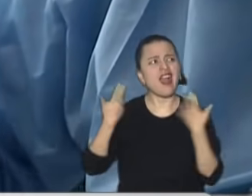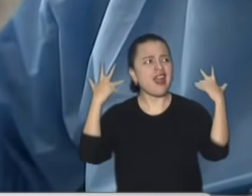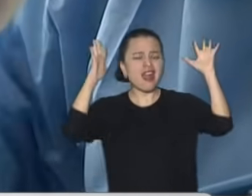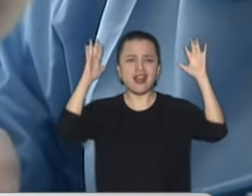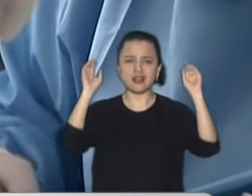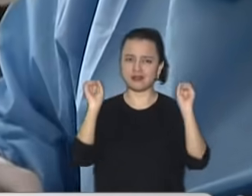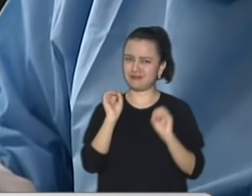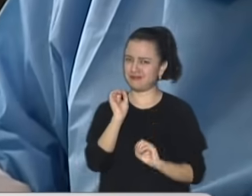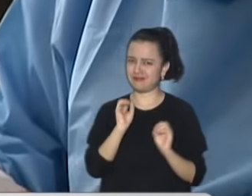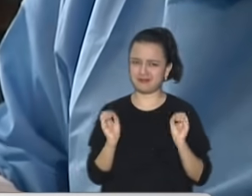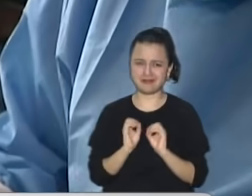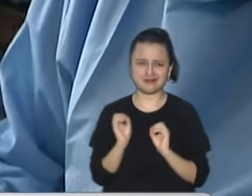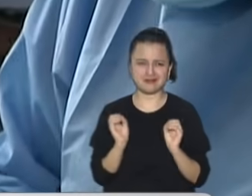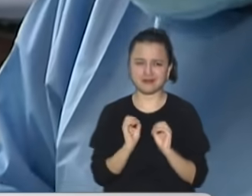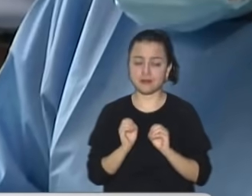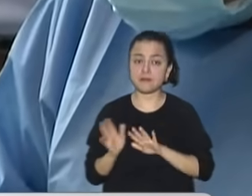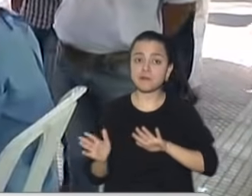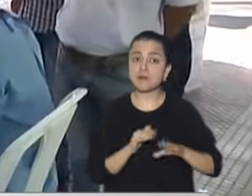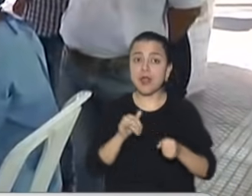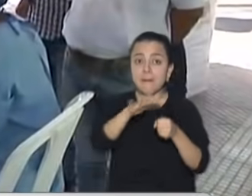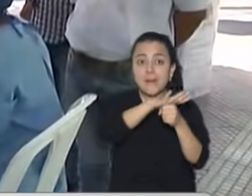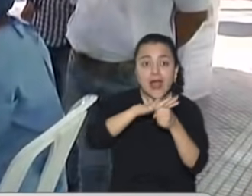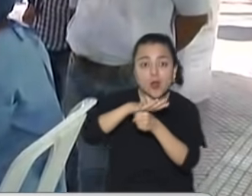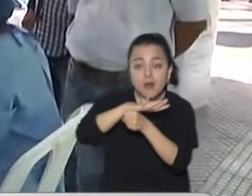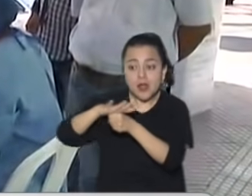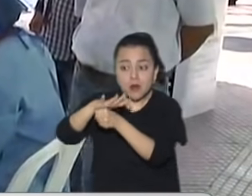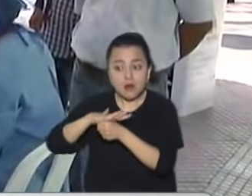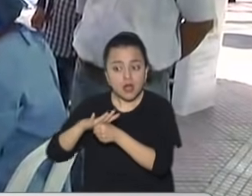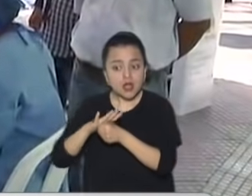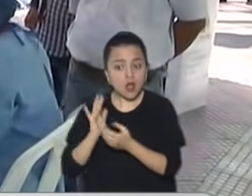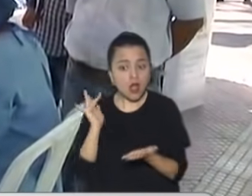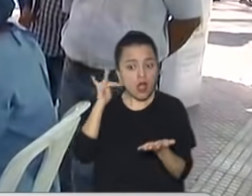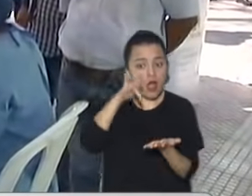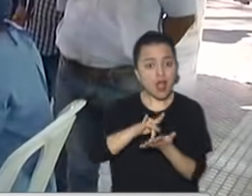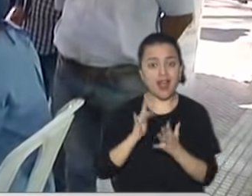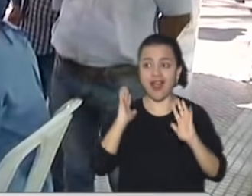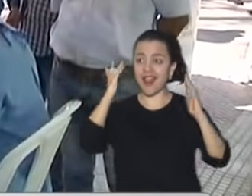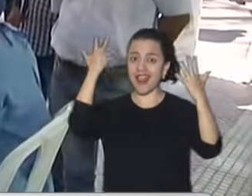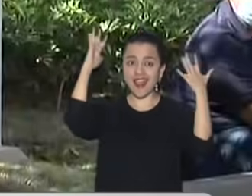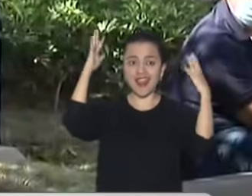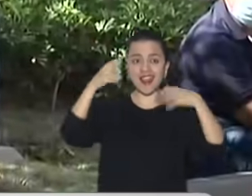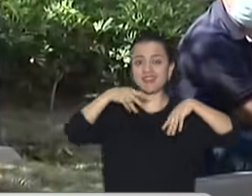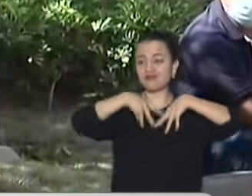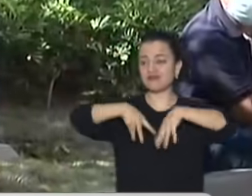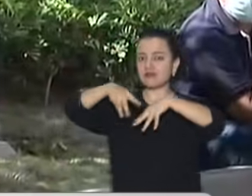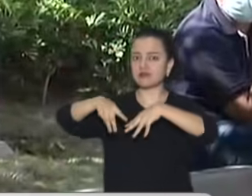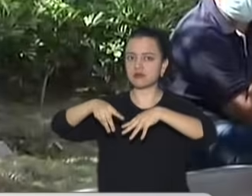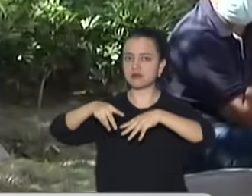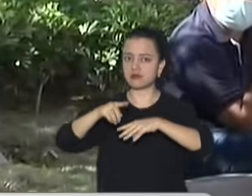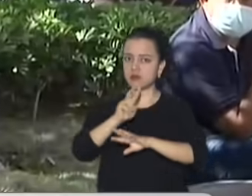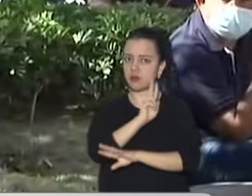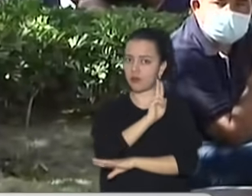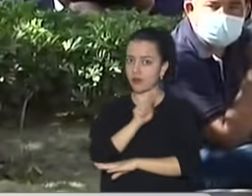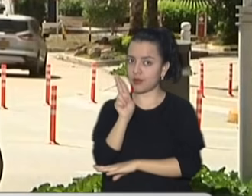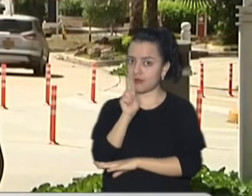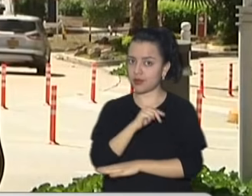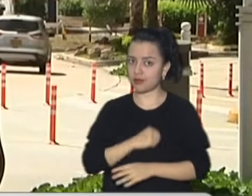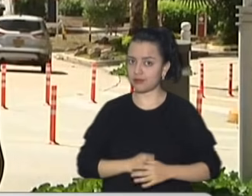las celebraciones barriales, pues ya está descartado que se puedan celebrar eventos oficiales del